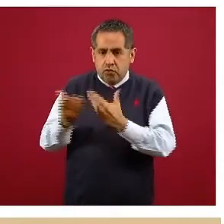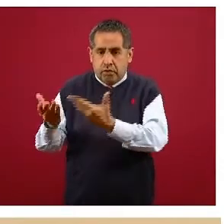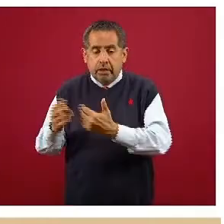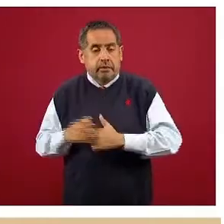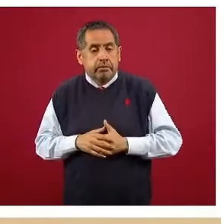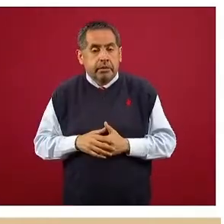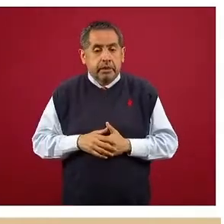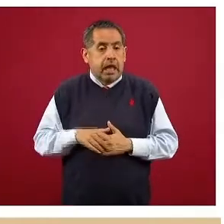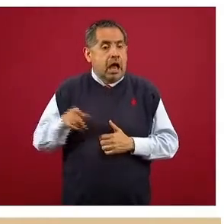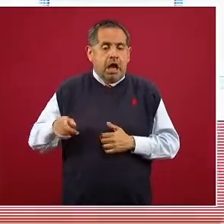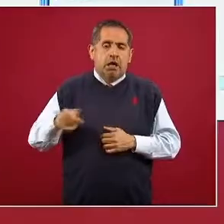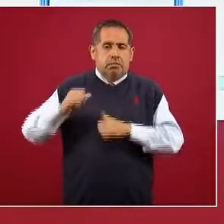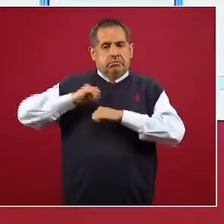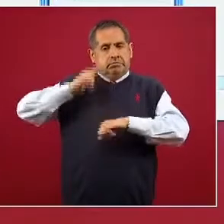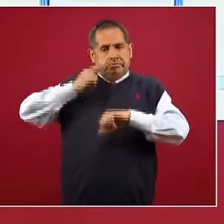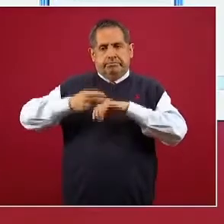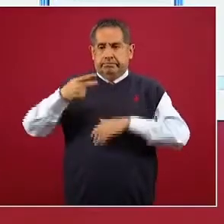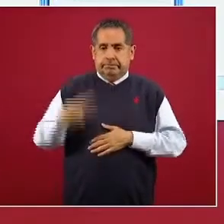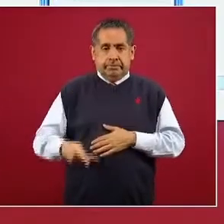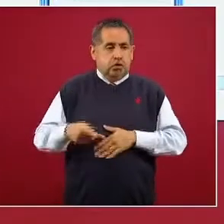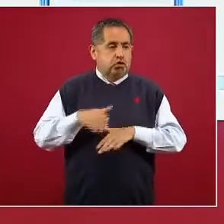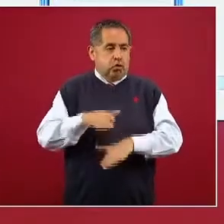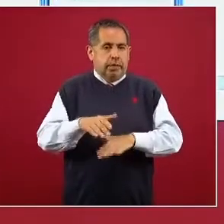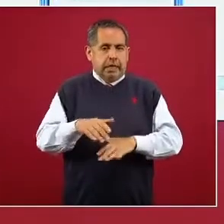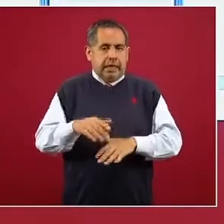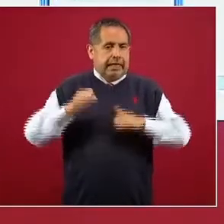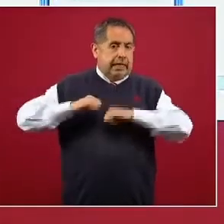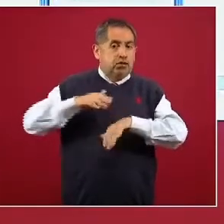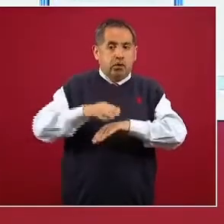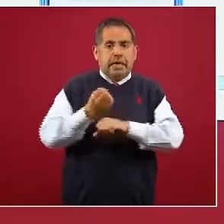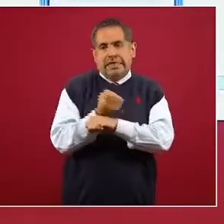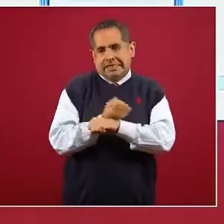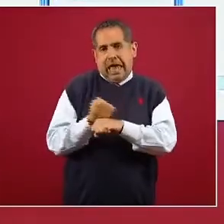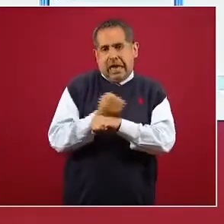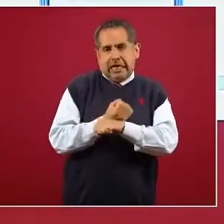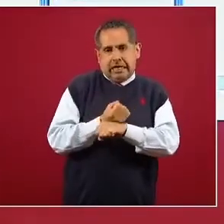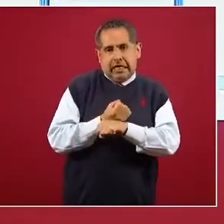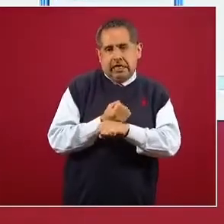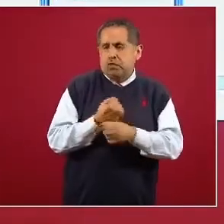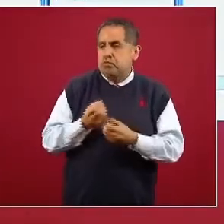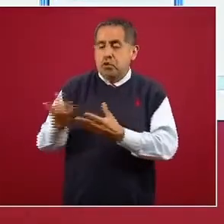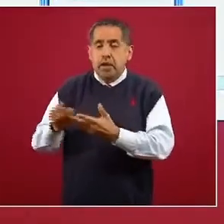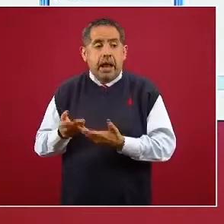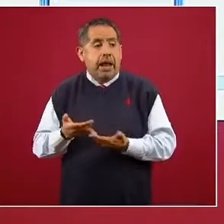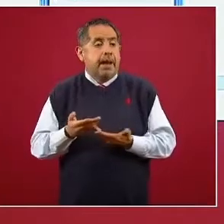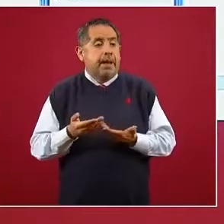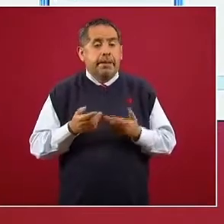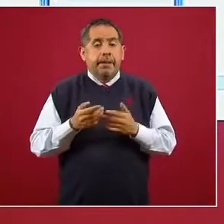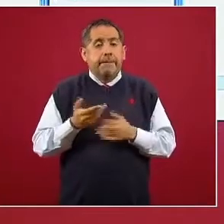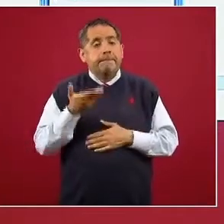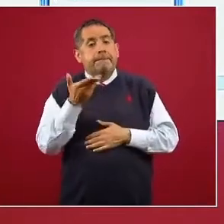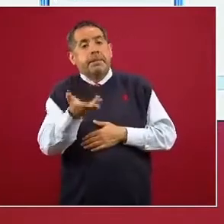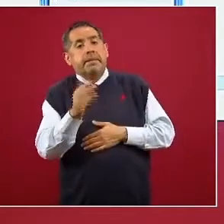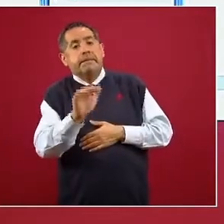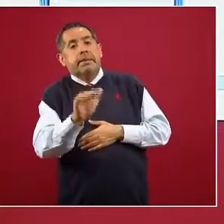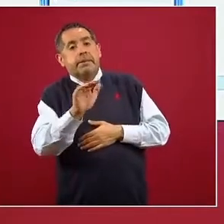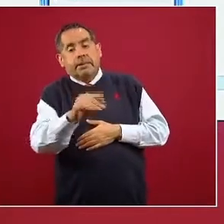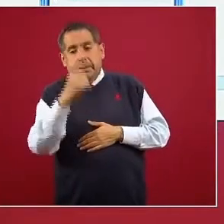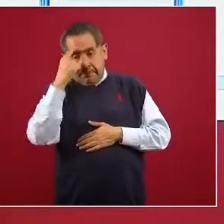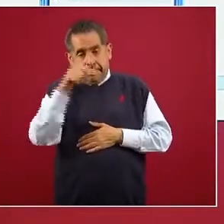normativa y rectora de la medicina transfusional de nuestro país, realizará solicitudes a la aplicación de